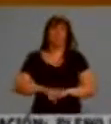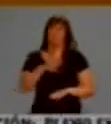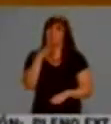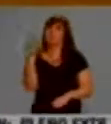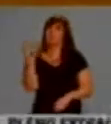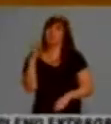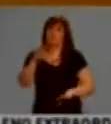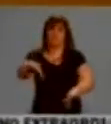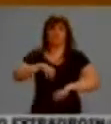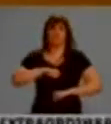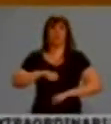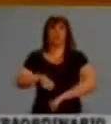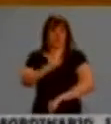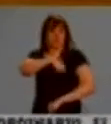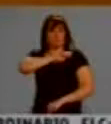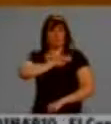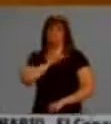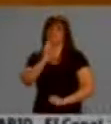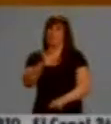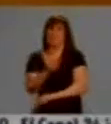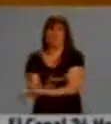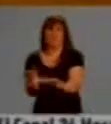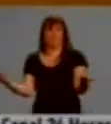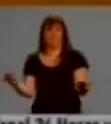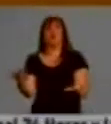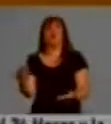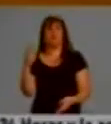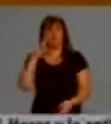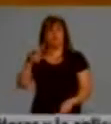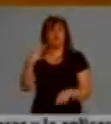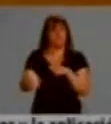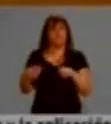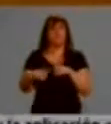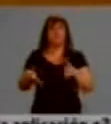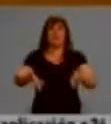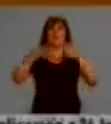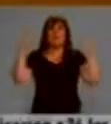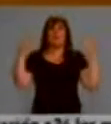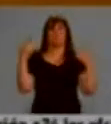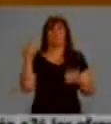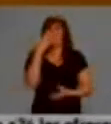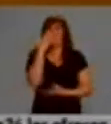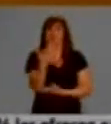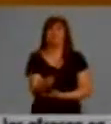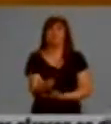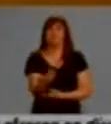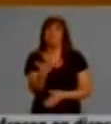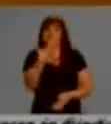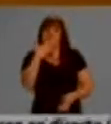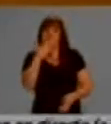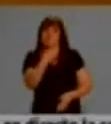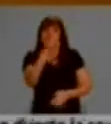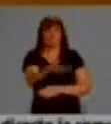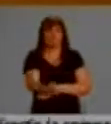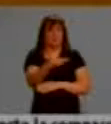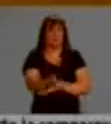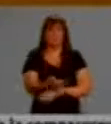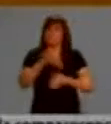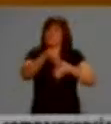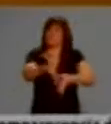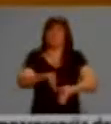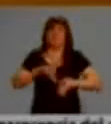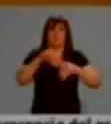que los españoles vuelvan a sentirse confiados en que la política es limpia y honesta. Y si esto es importante en todo